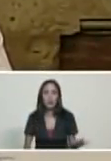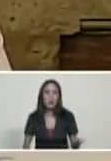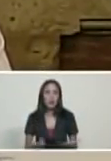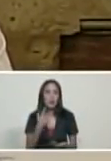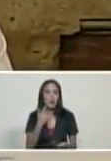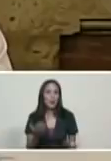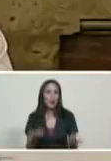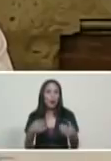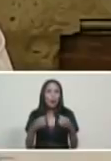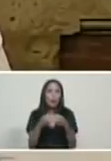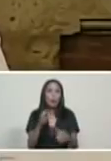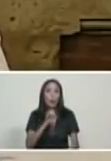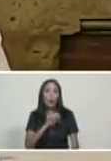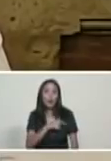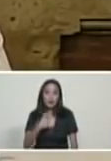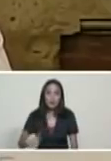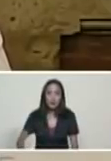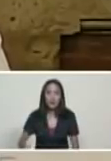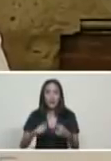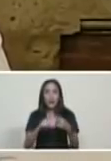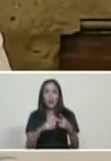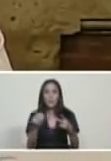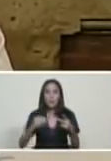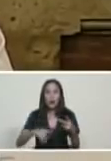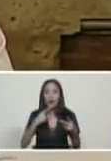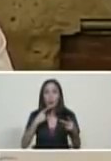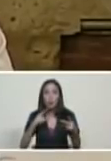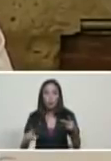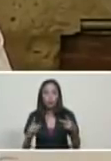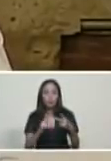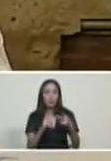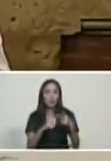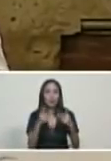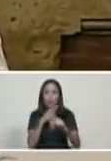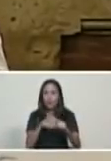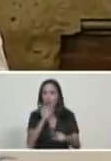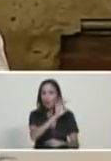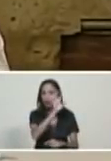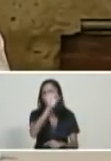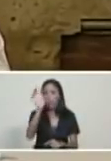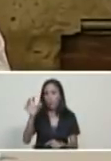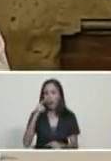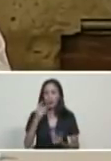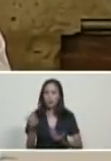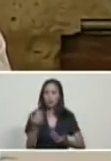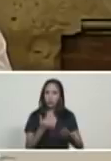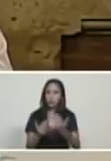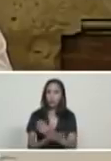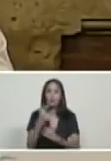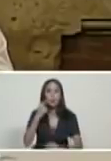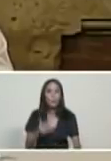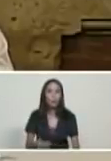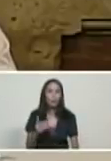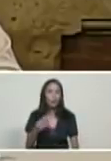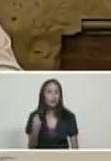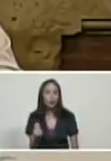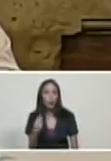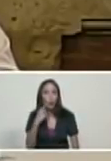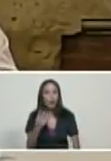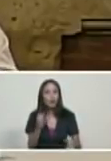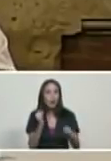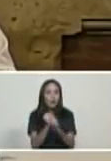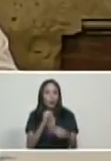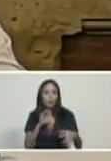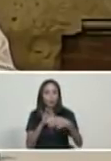las delegaciones de China, de Rusia y de otros países, hemos visto la importancia que tiene la articulación